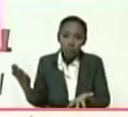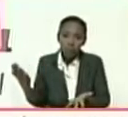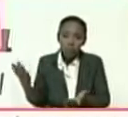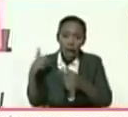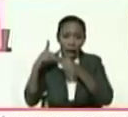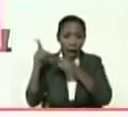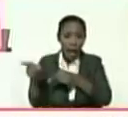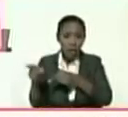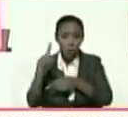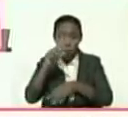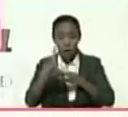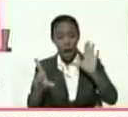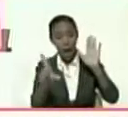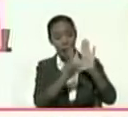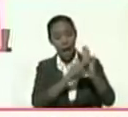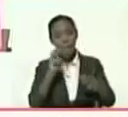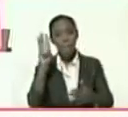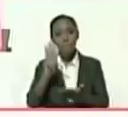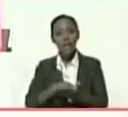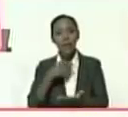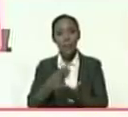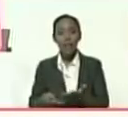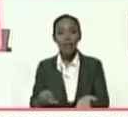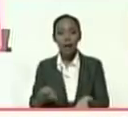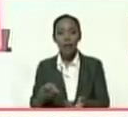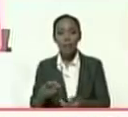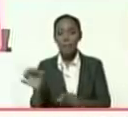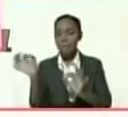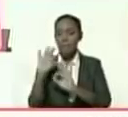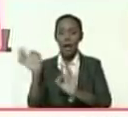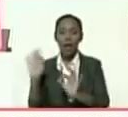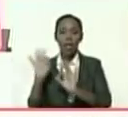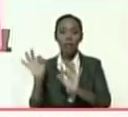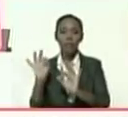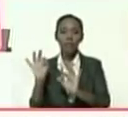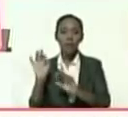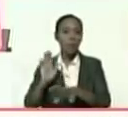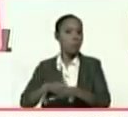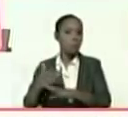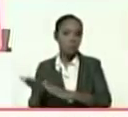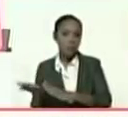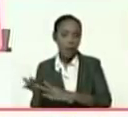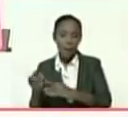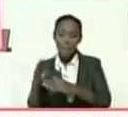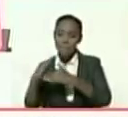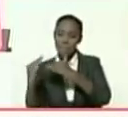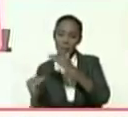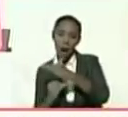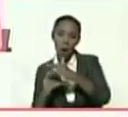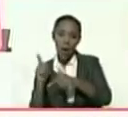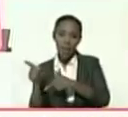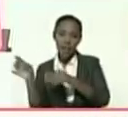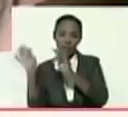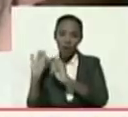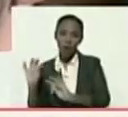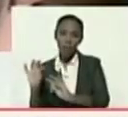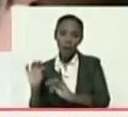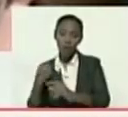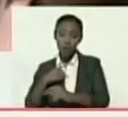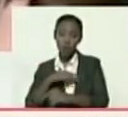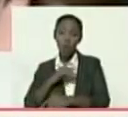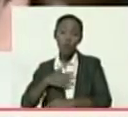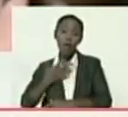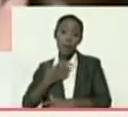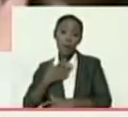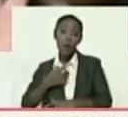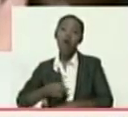Eso no es una ley matemática, para nada. Porque bajo esa premisa nosotros pudiéramos